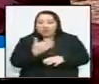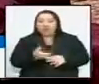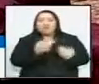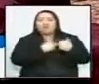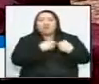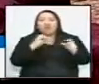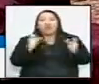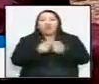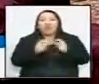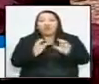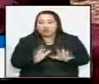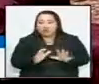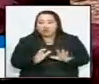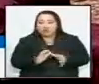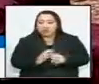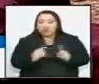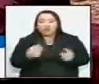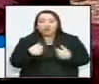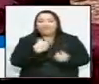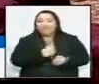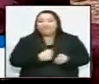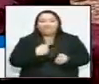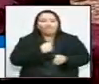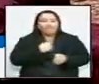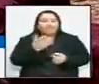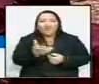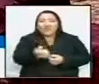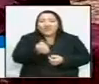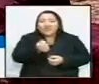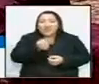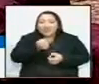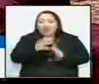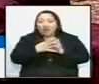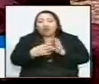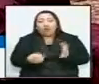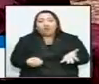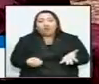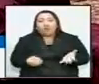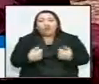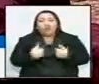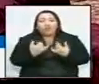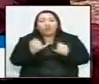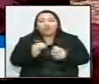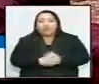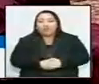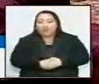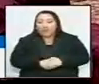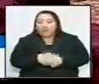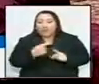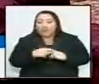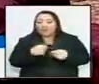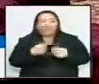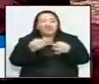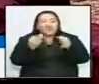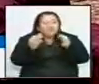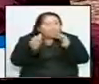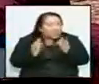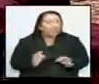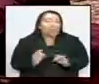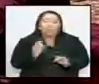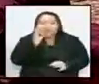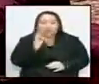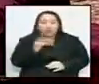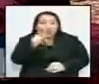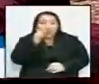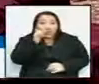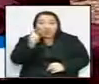manos de la Comisión. Lamento no haberlo sacado, la verdad, una copia por lo menos, porque no tengo la información. Pero estoy seguro que si